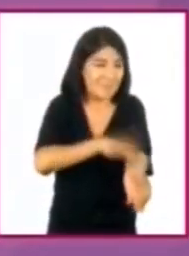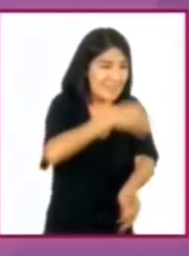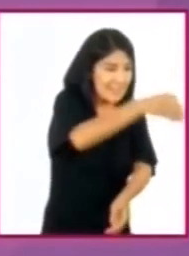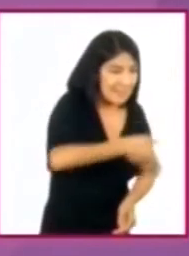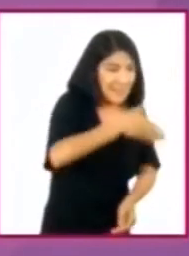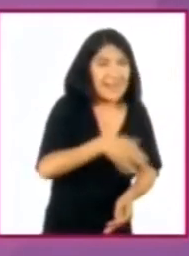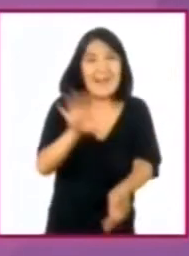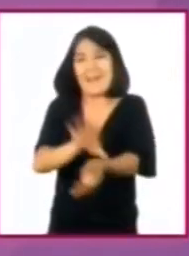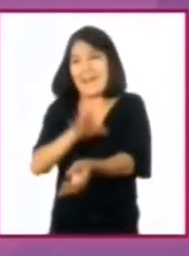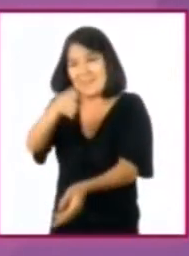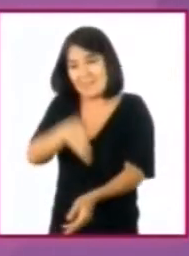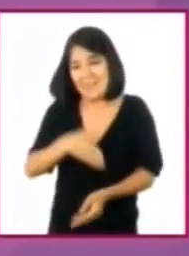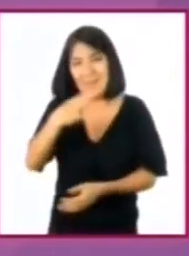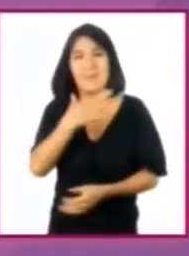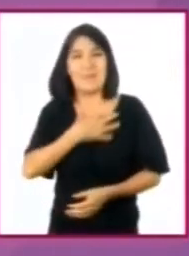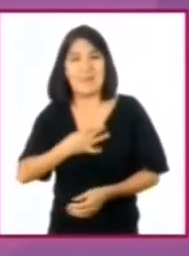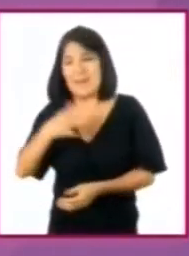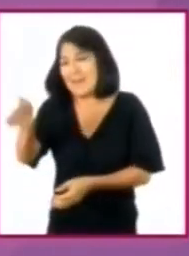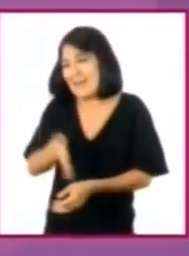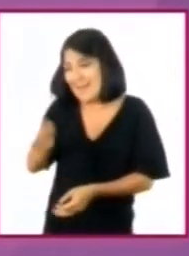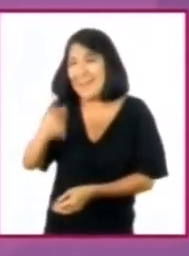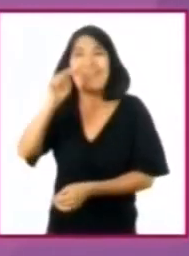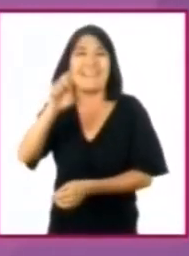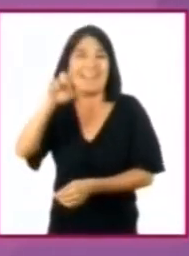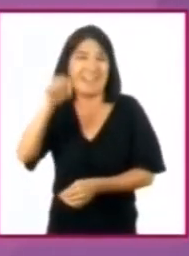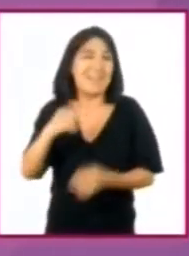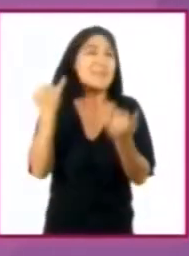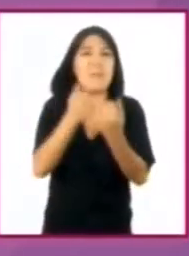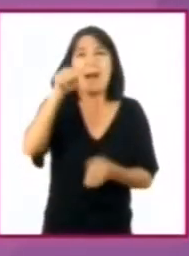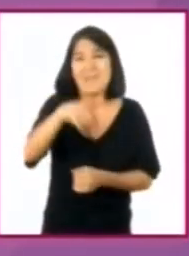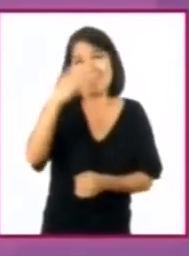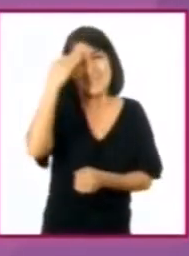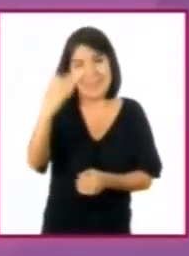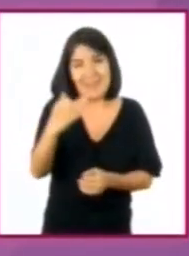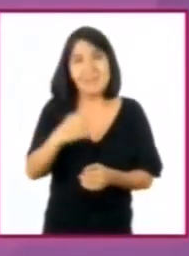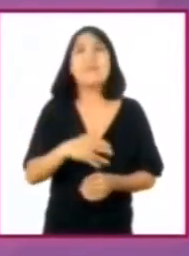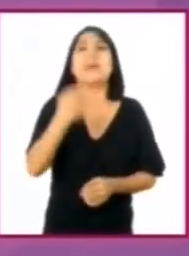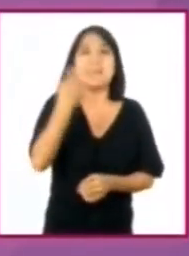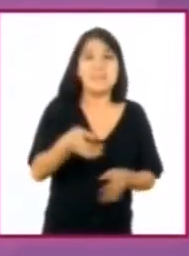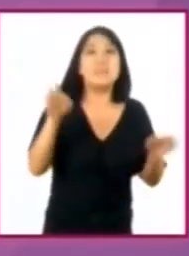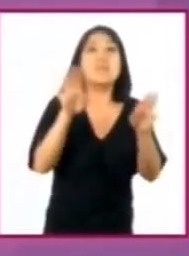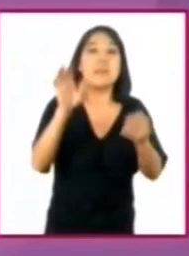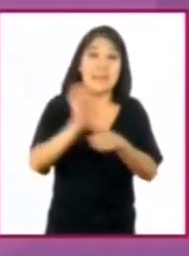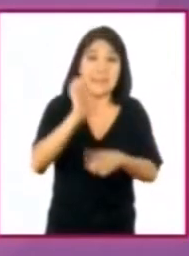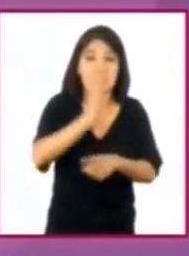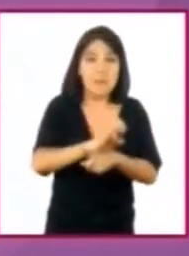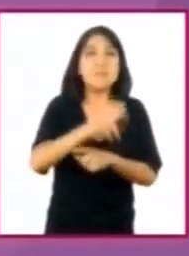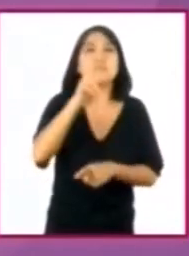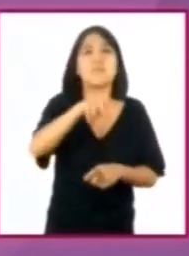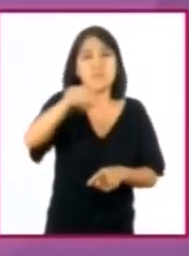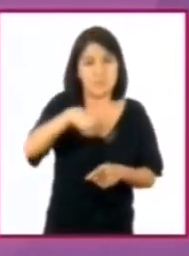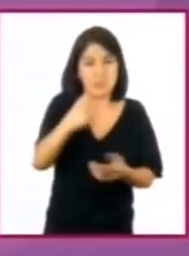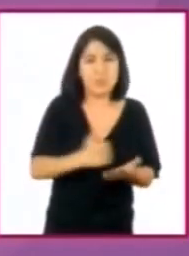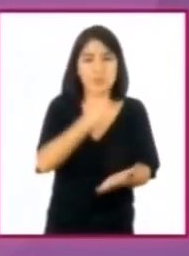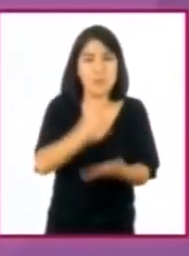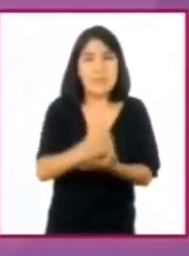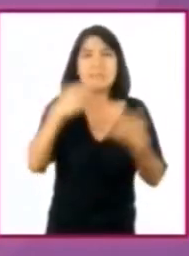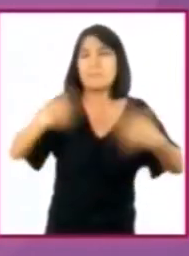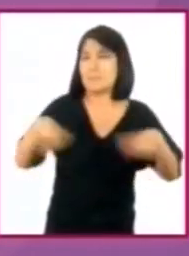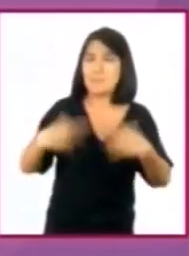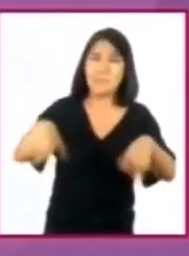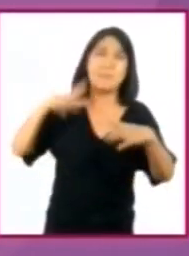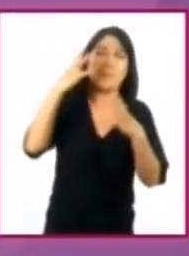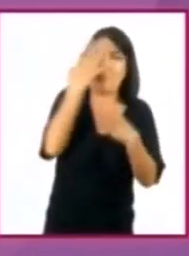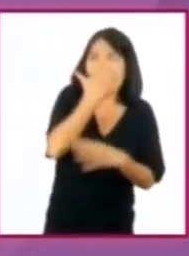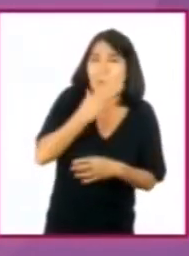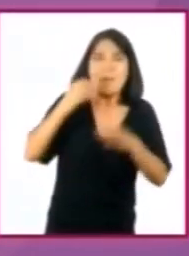de joyería, una calle de telas, en fin. Entonces, los centros de las ciudades, con sus imponentes palacios y